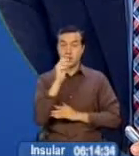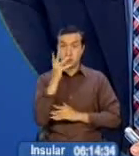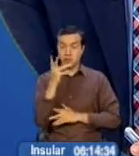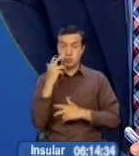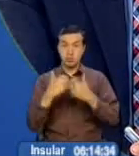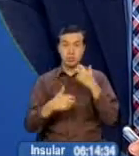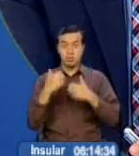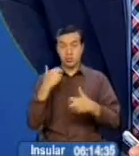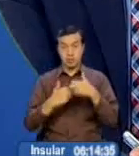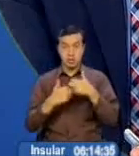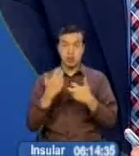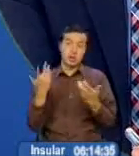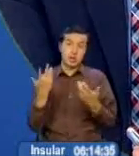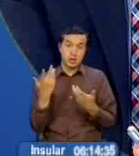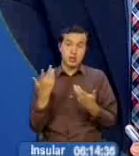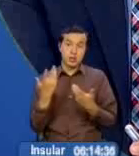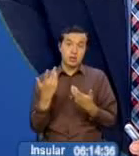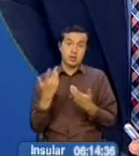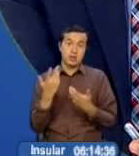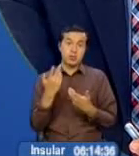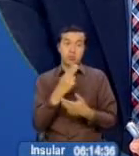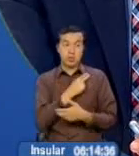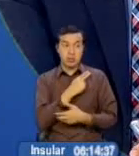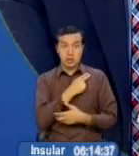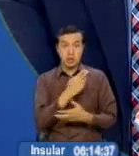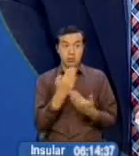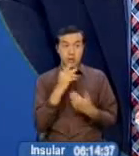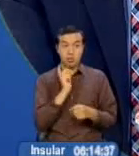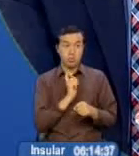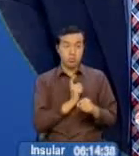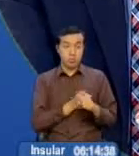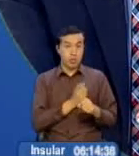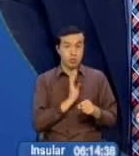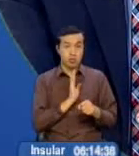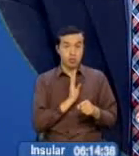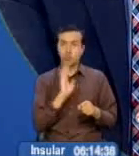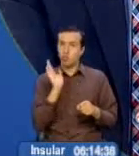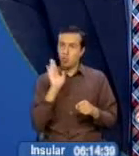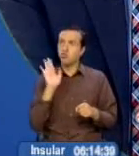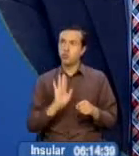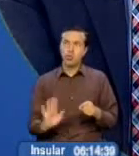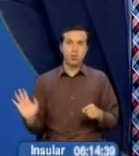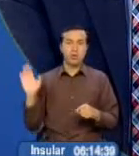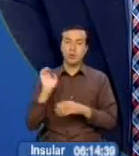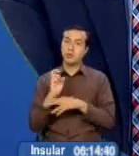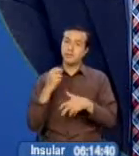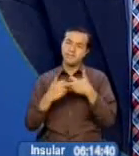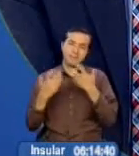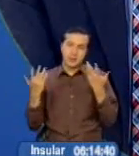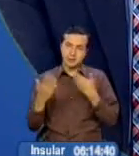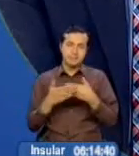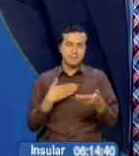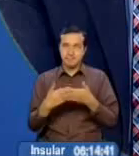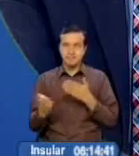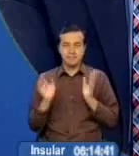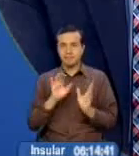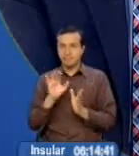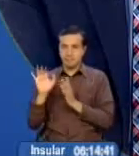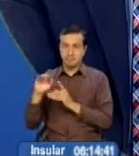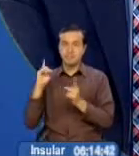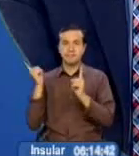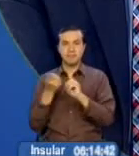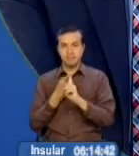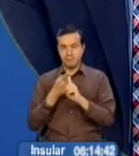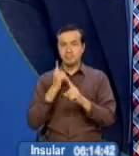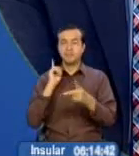gravísima falencia para el país, no para la Universidad de Guayaquil. Pero bueno, pues así estamos. Tenemos que tratar de suplir eso. Eso en primer